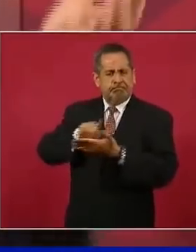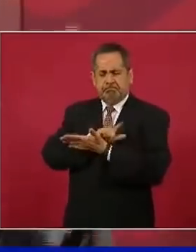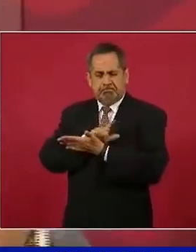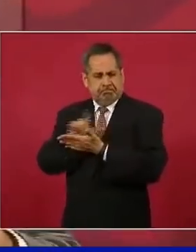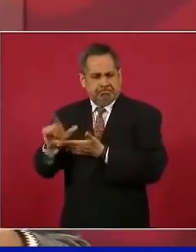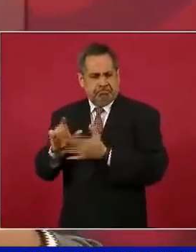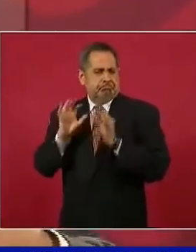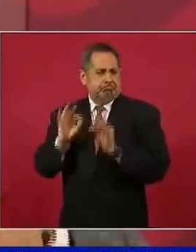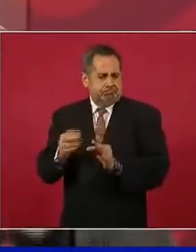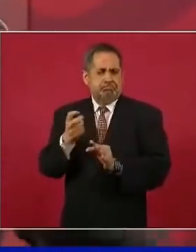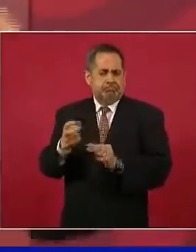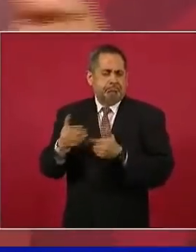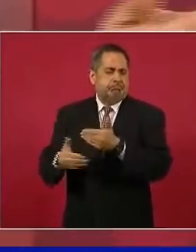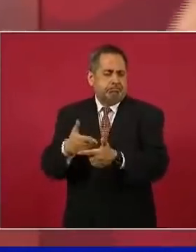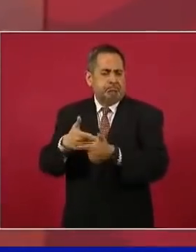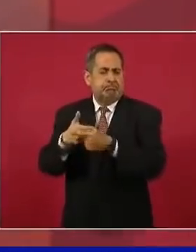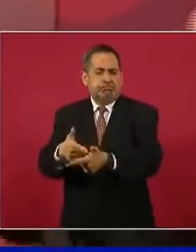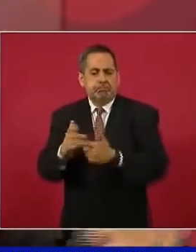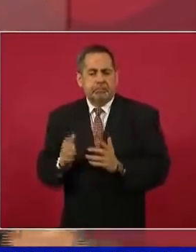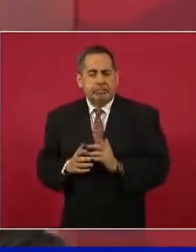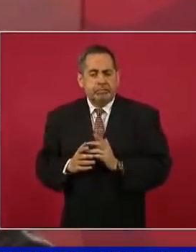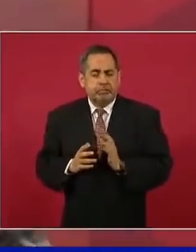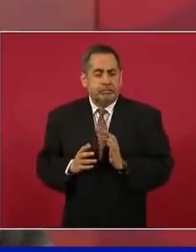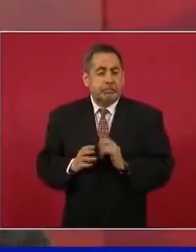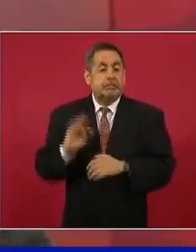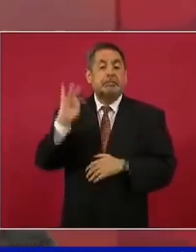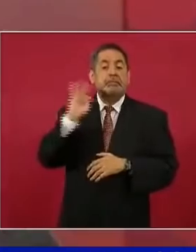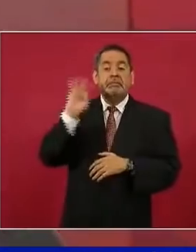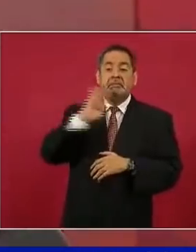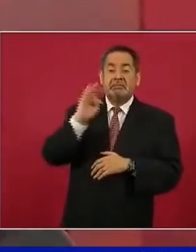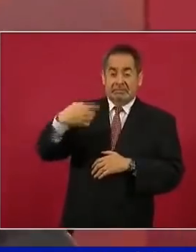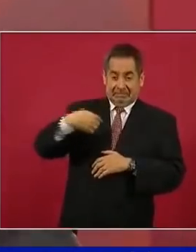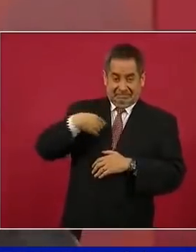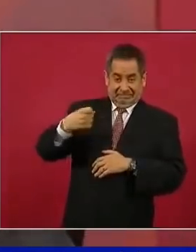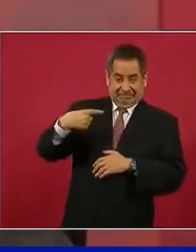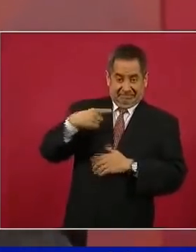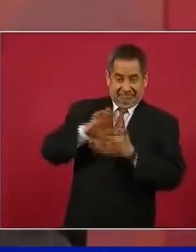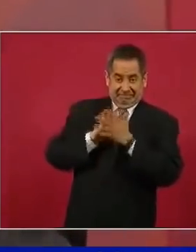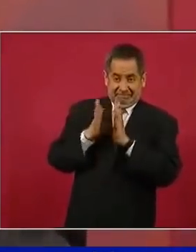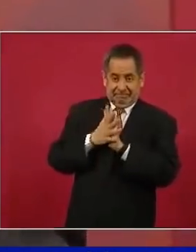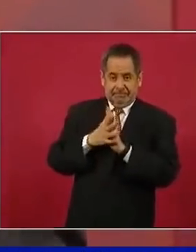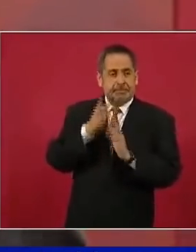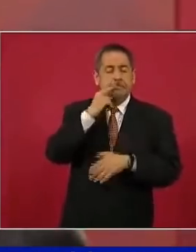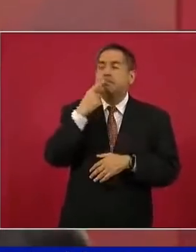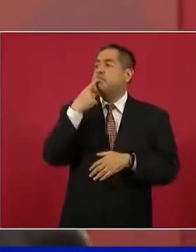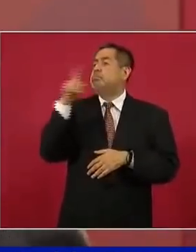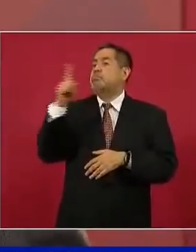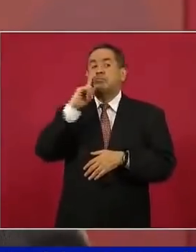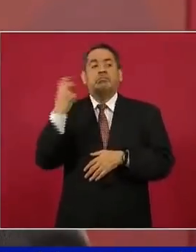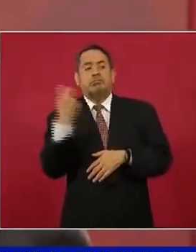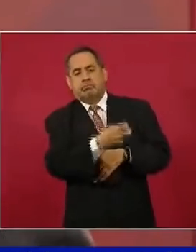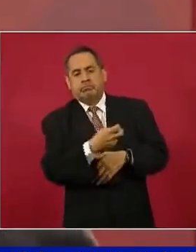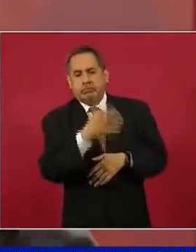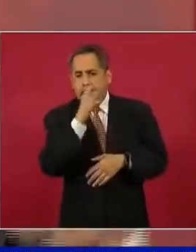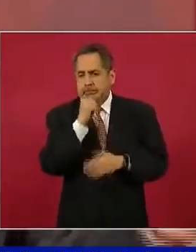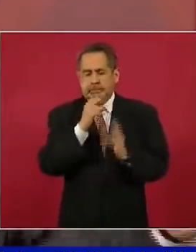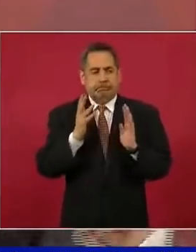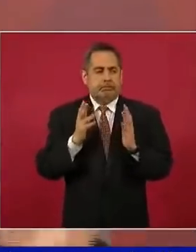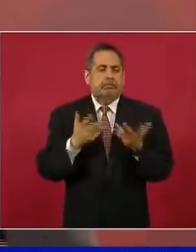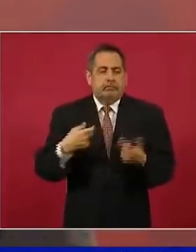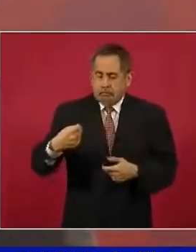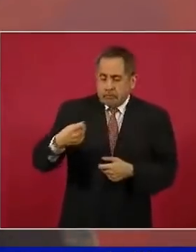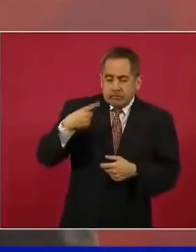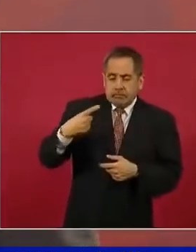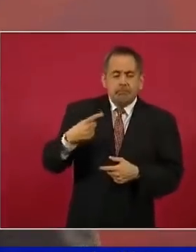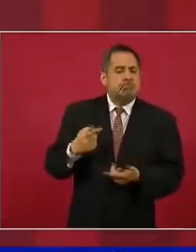Bueno, no podríamos hacer ninguna denuncia a la mafia del poder ni a la